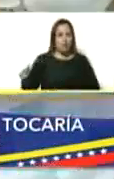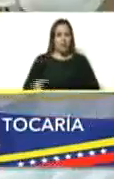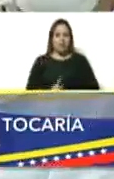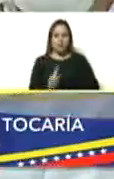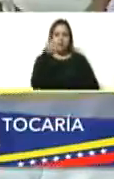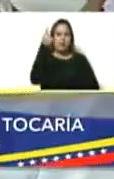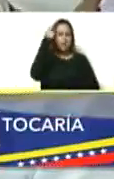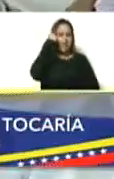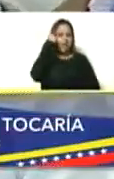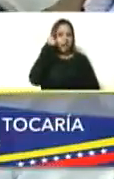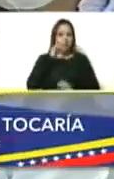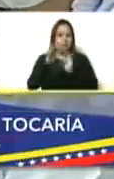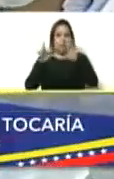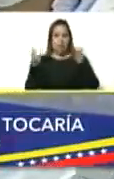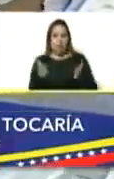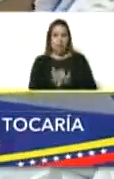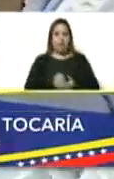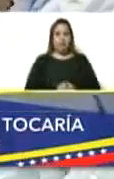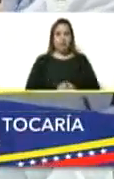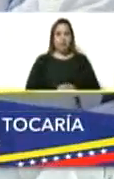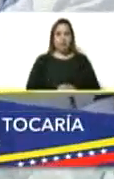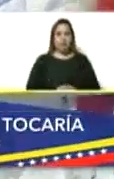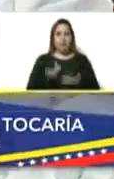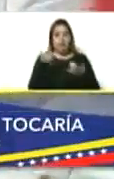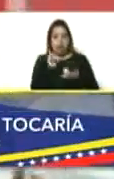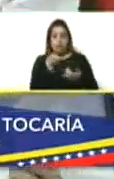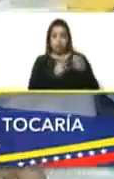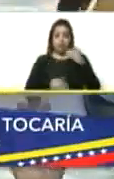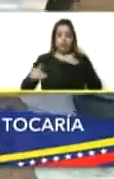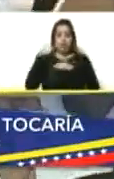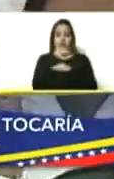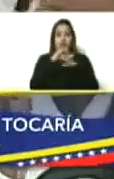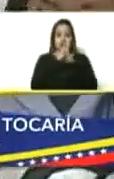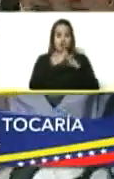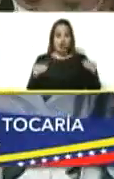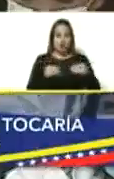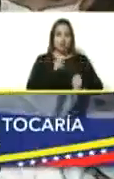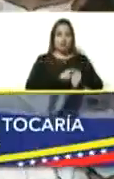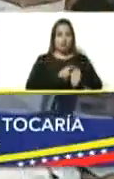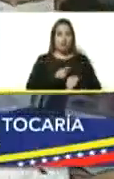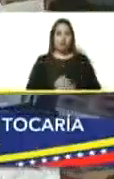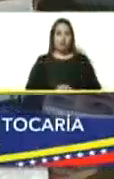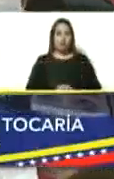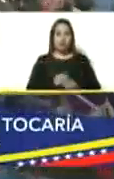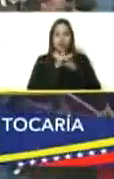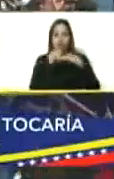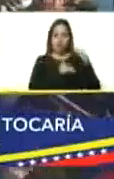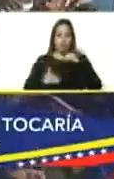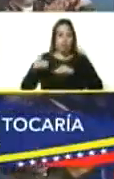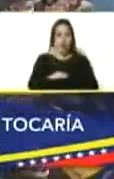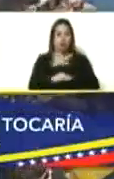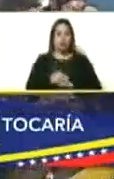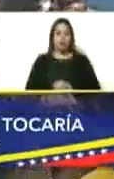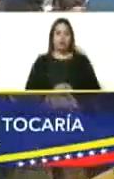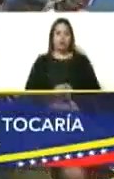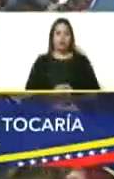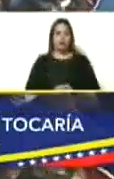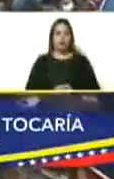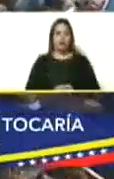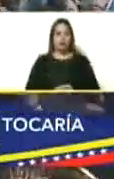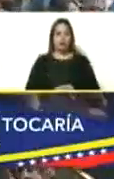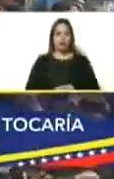de la pandemia y prueba superada en todas las etapas, prueba superada. A